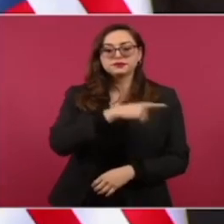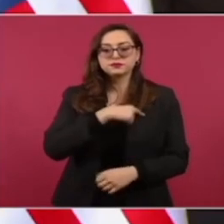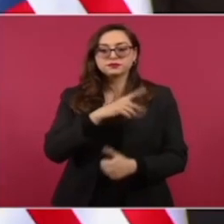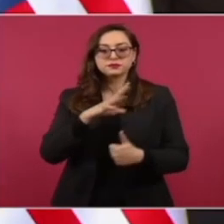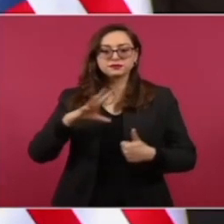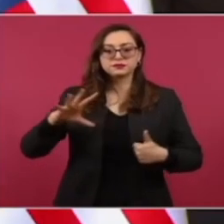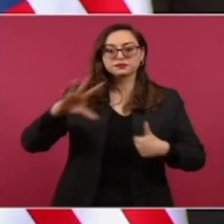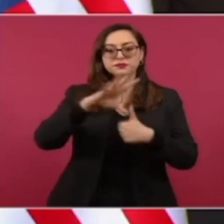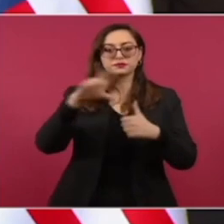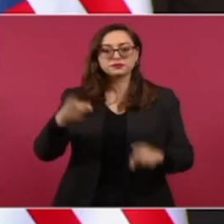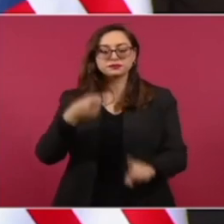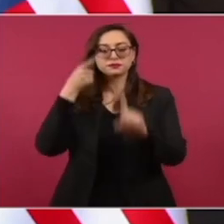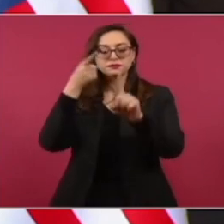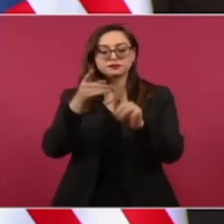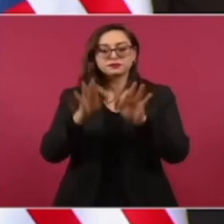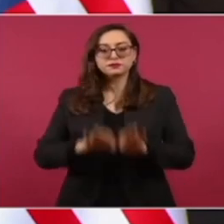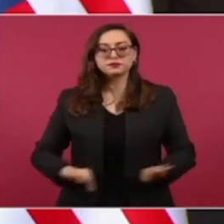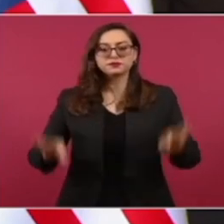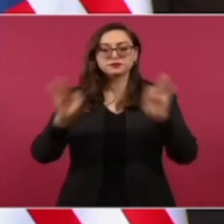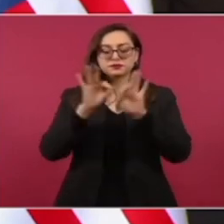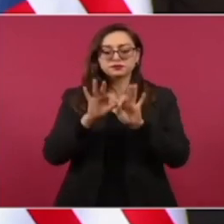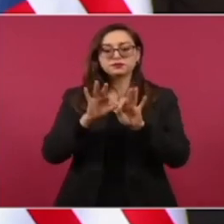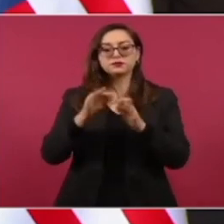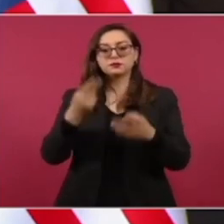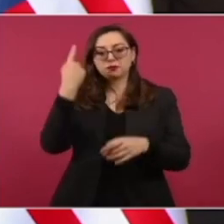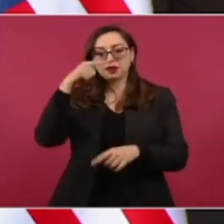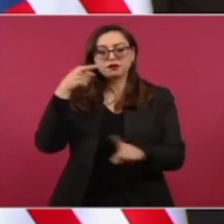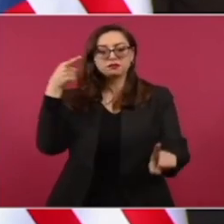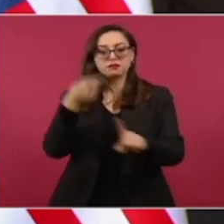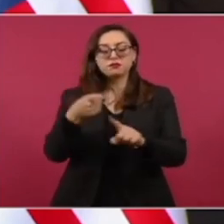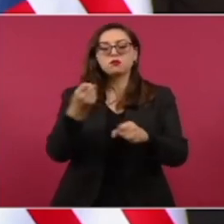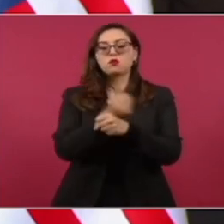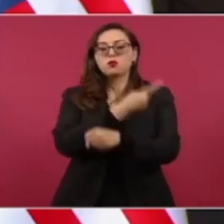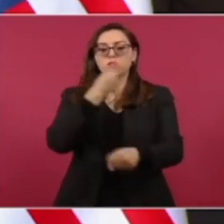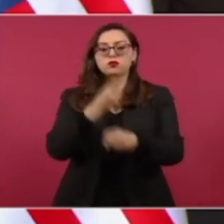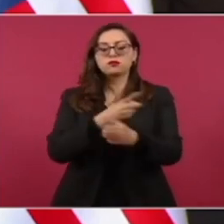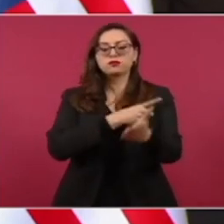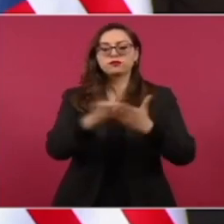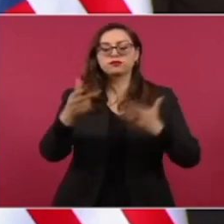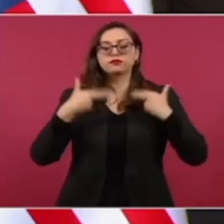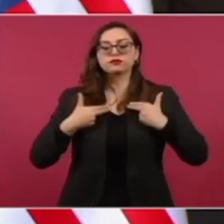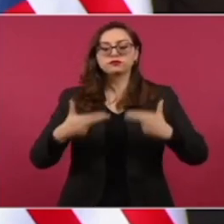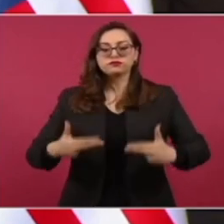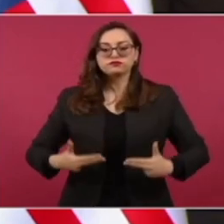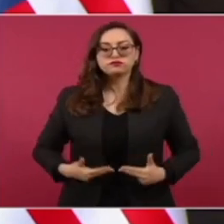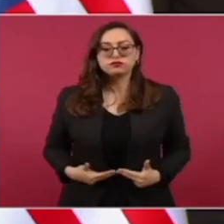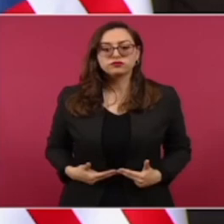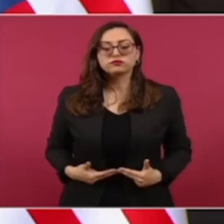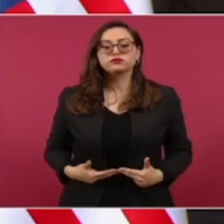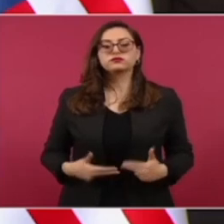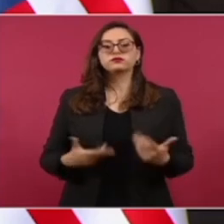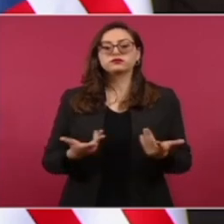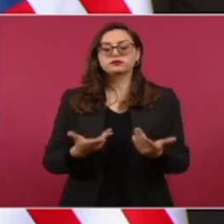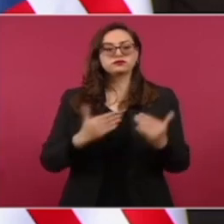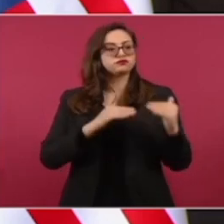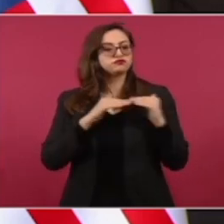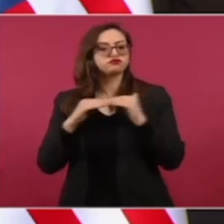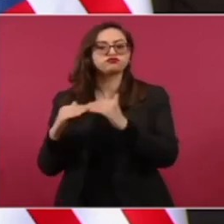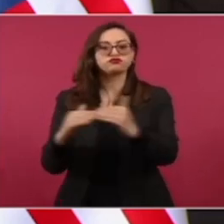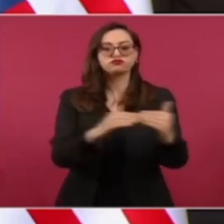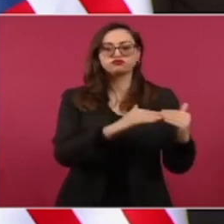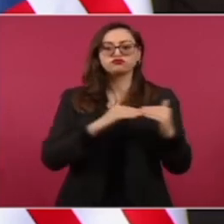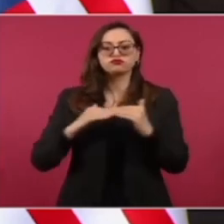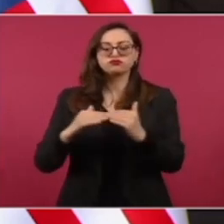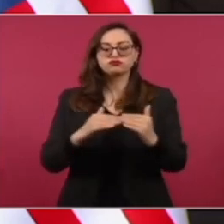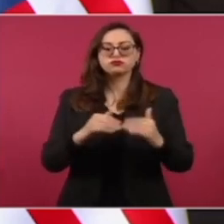rights, comprometidas con la equality, libertad, los and derechos creating humanos, real la opportunity igualdad y for la creación de everyone. oportunidades We share iguales para deep todos. ties